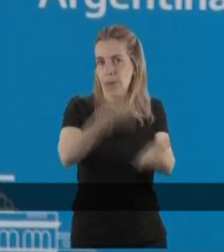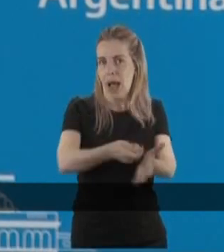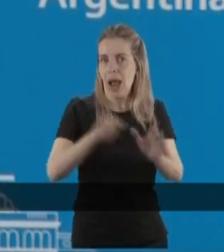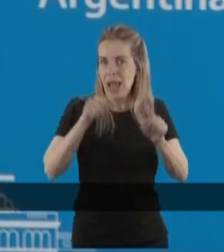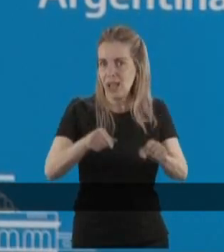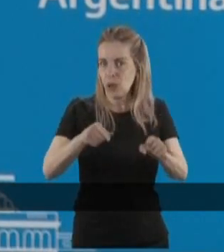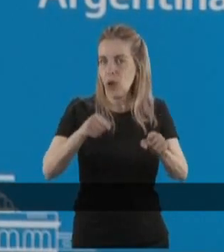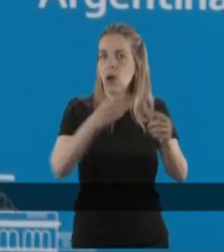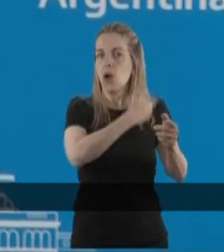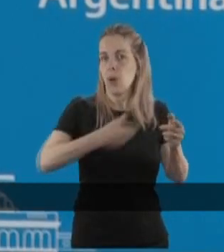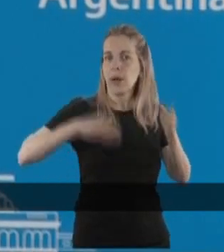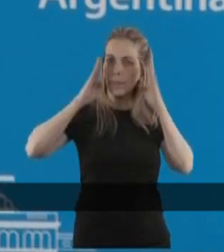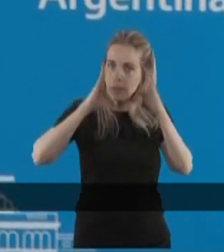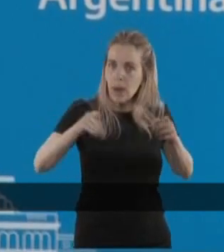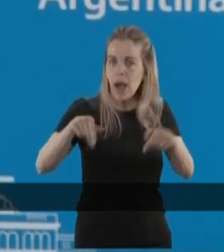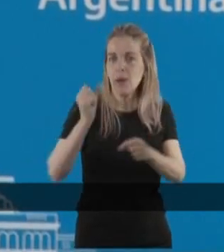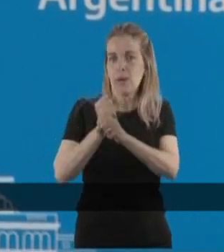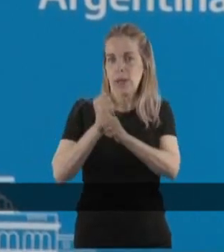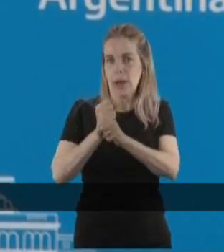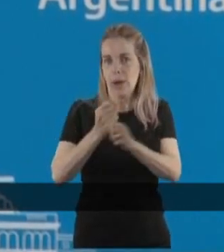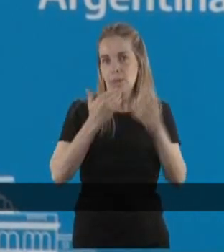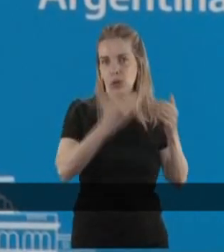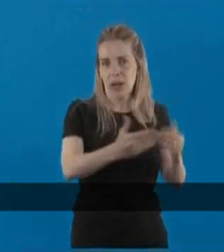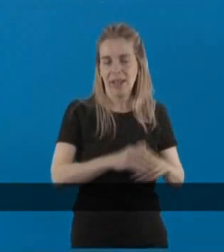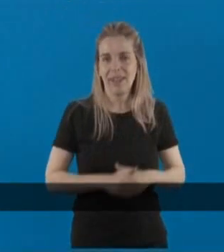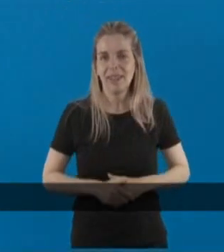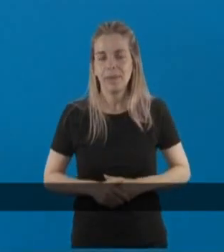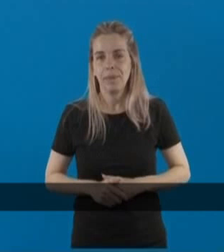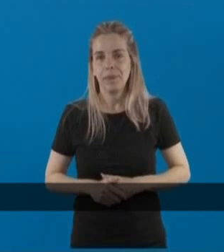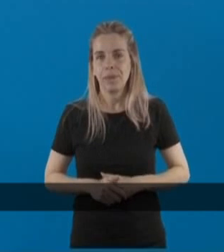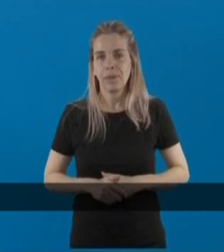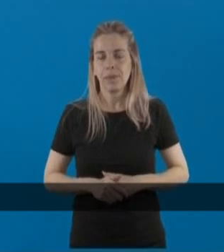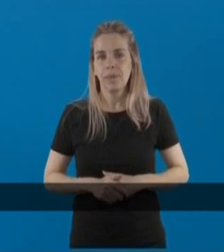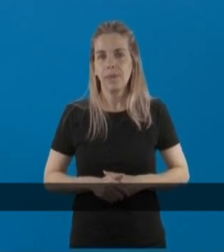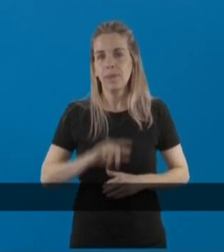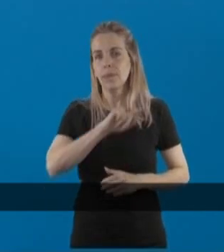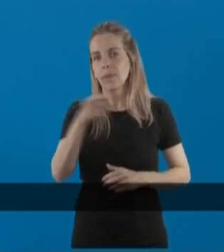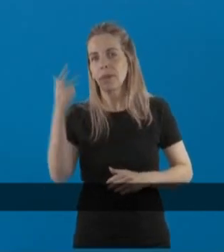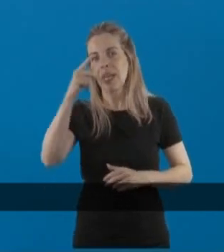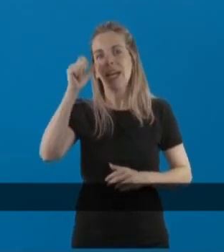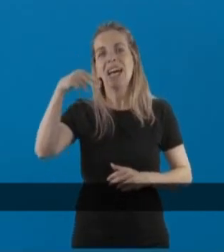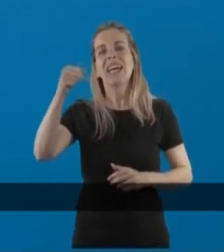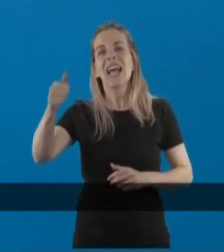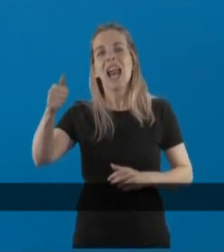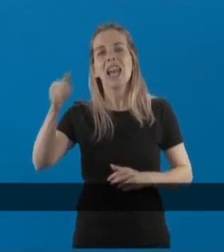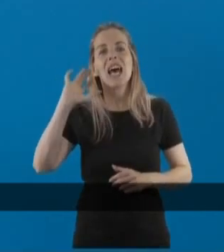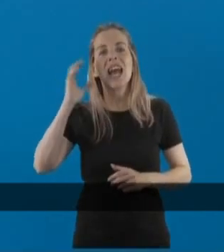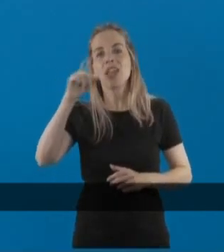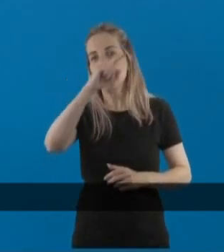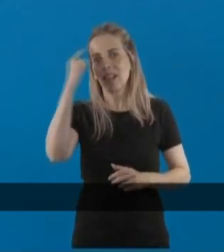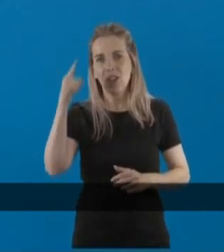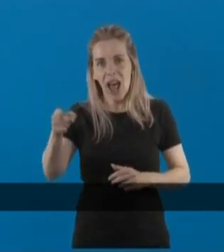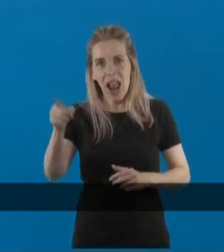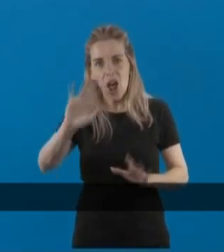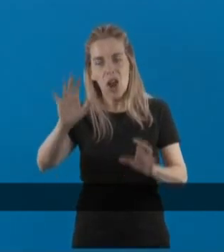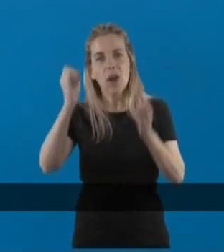las preocupaciones del gobierno y en eso se va a seguir trabajando, ¿sí? Muchas gracias, Marcelo. Hernán Mundo, de Radio Nacional. Portavoz, hola Hernán,